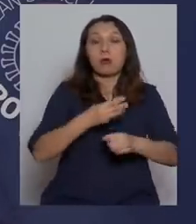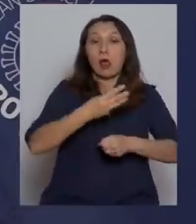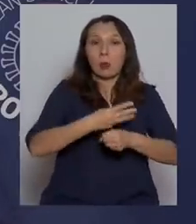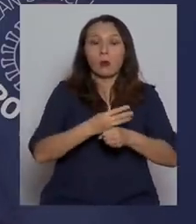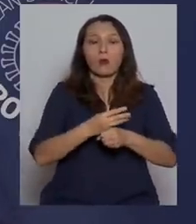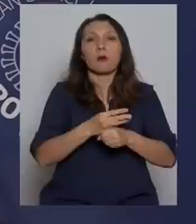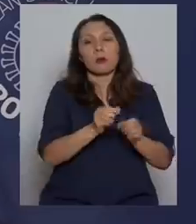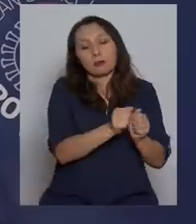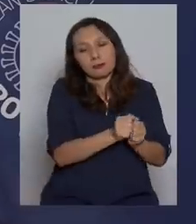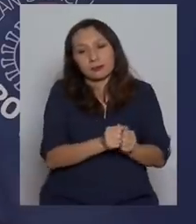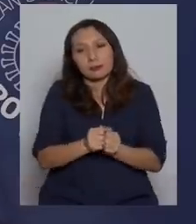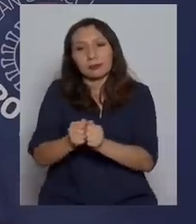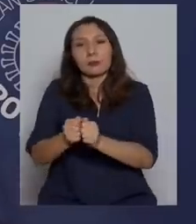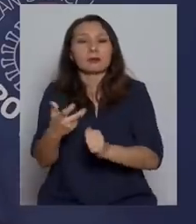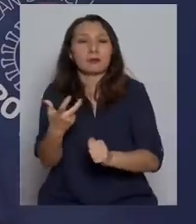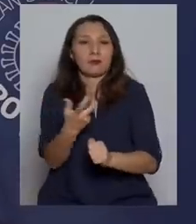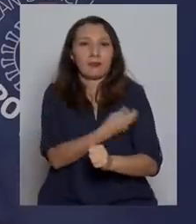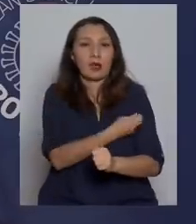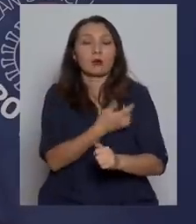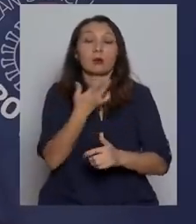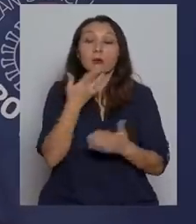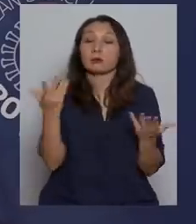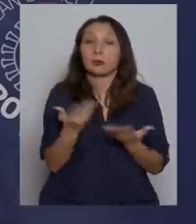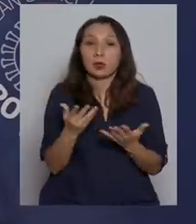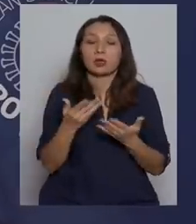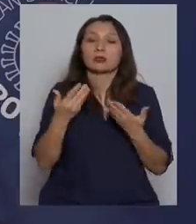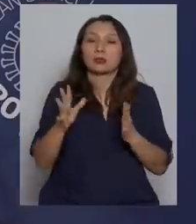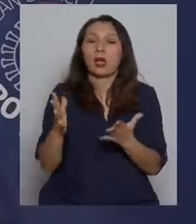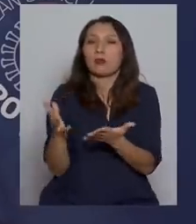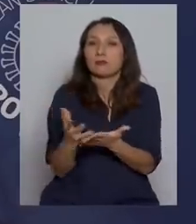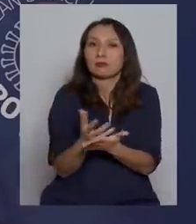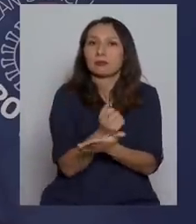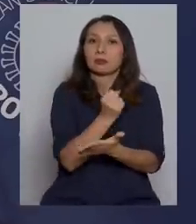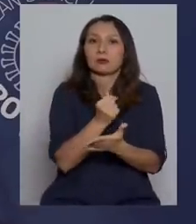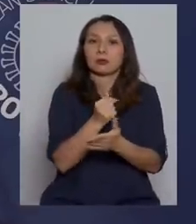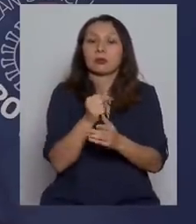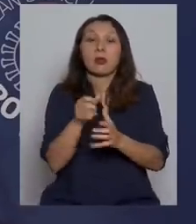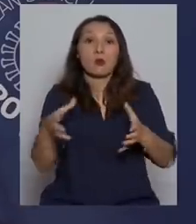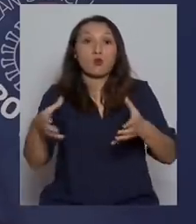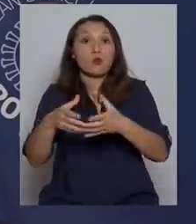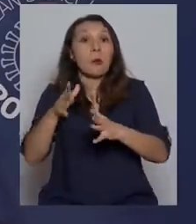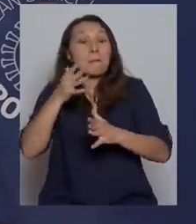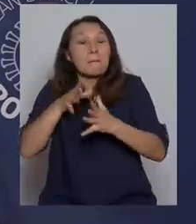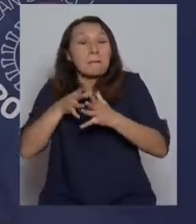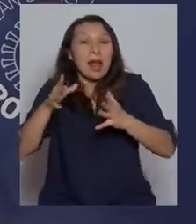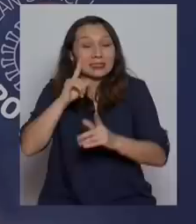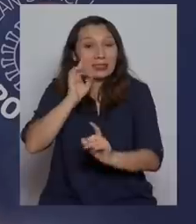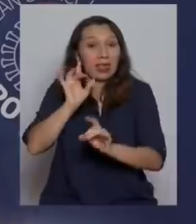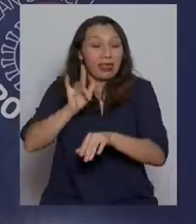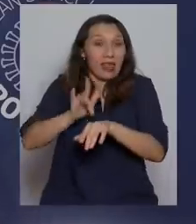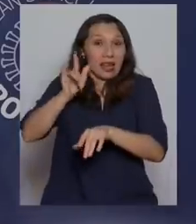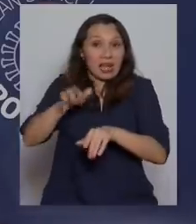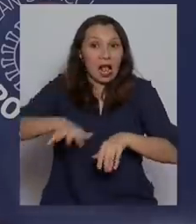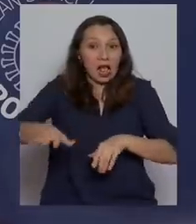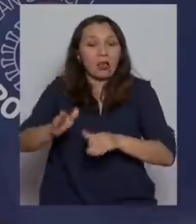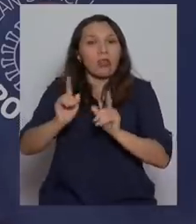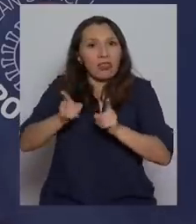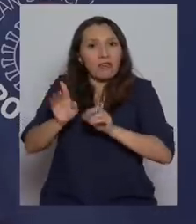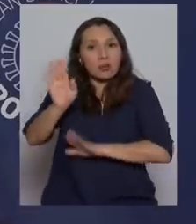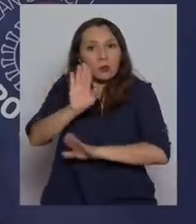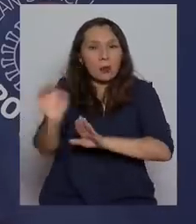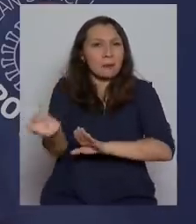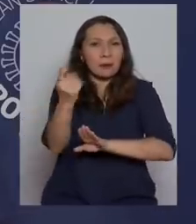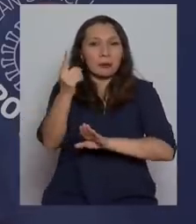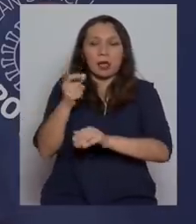que han llevado a las personas a vacunar, porque hemos logrado a un grupo de riesgo que sabemos que son ellos los que hay que